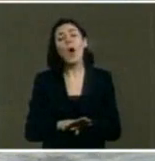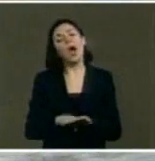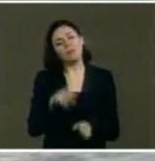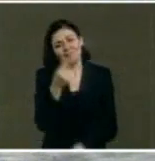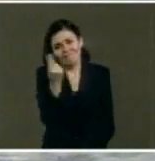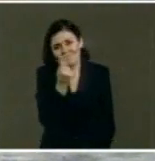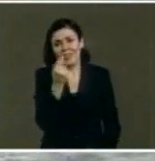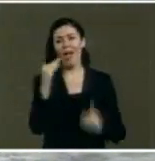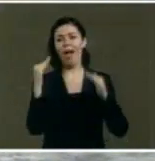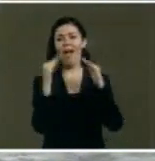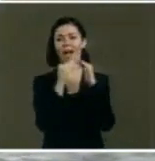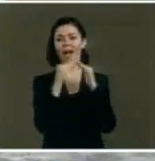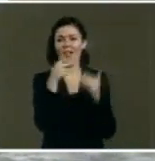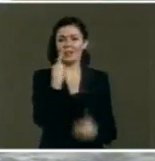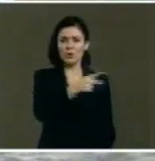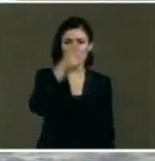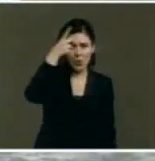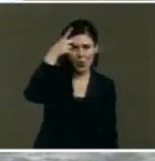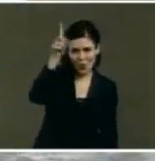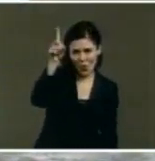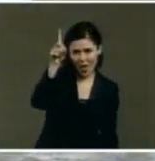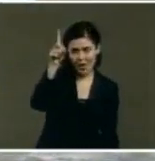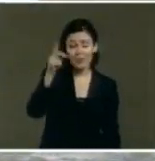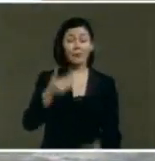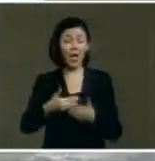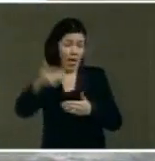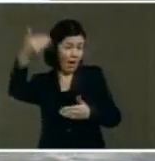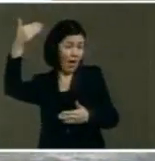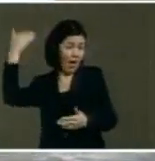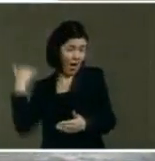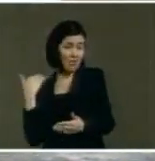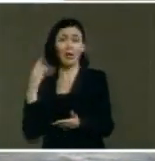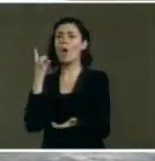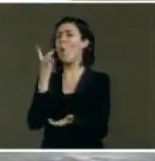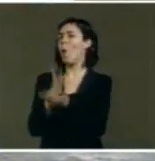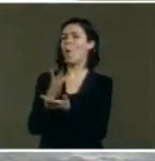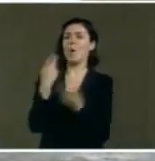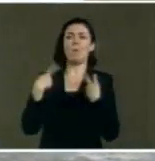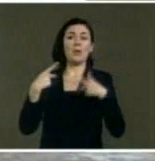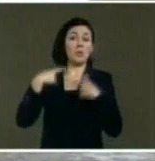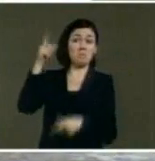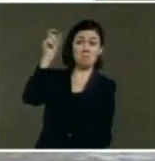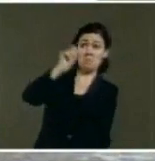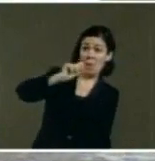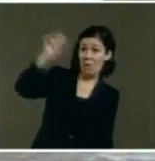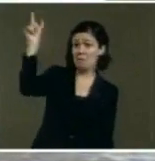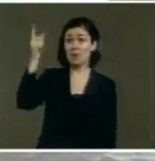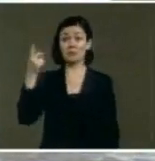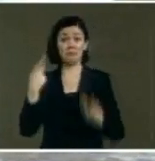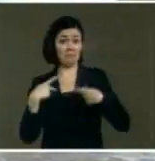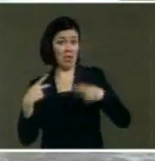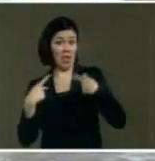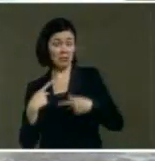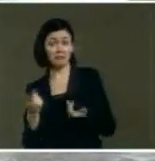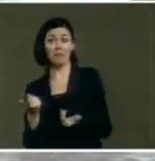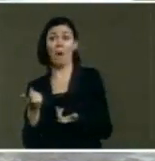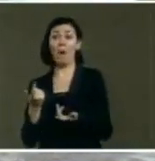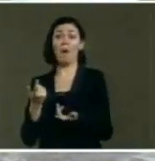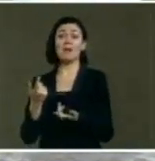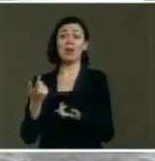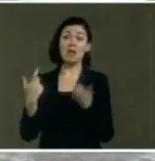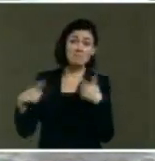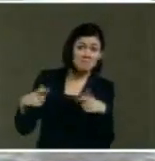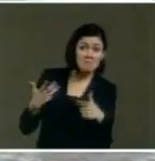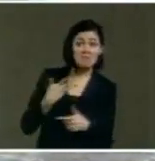Antes, solo las personas, los profesionistas o los empleados de mayor ingreso eran los que podían